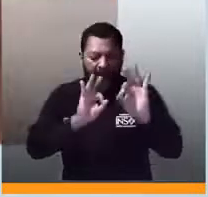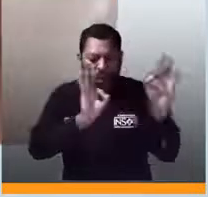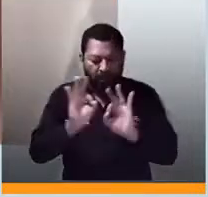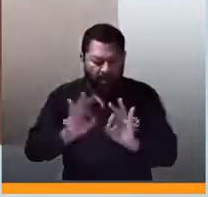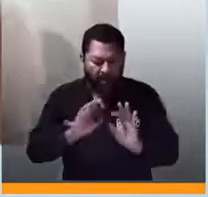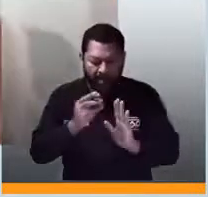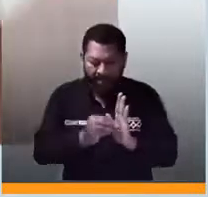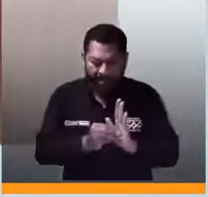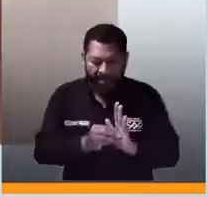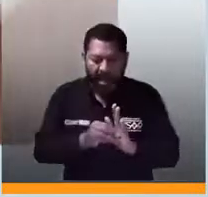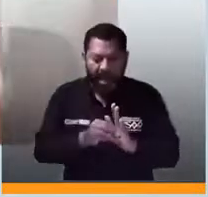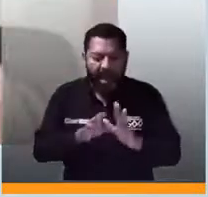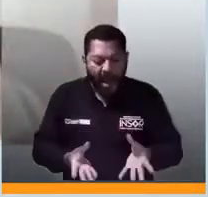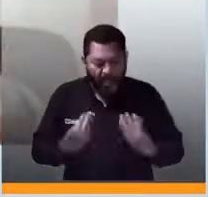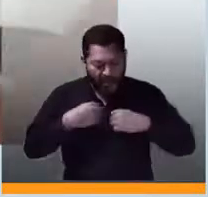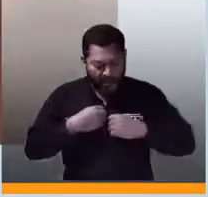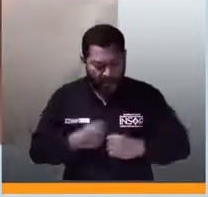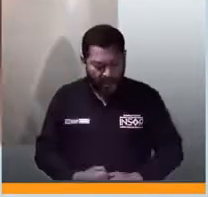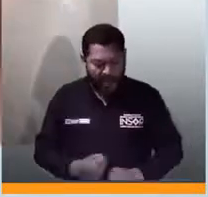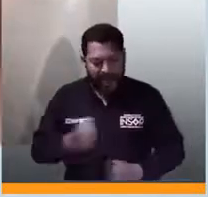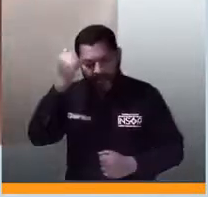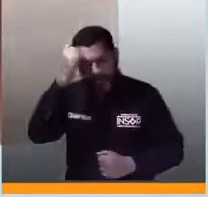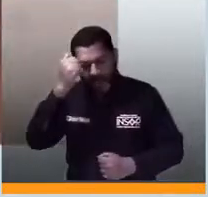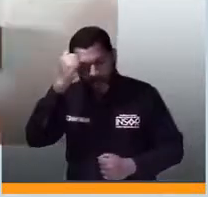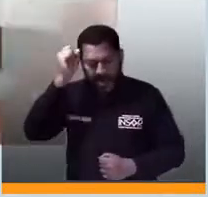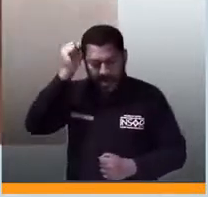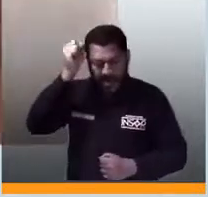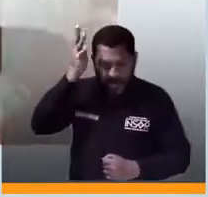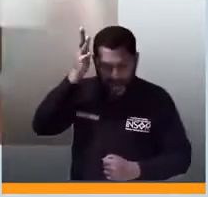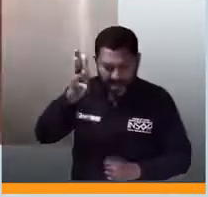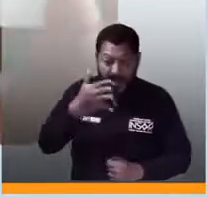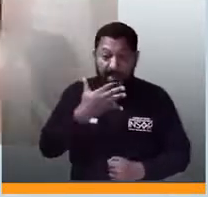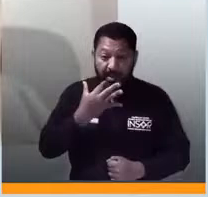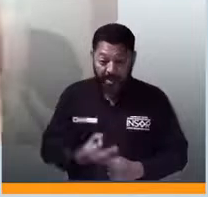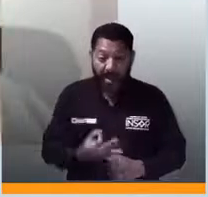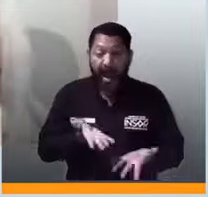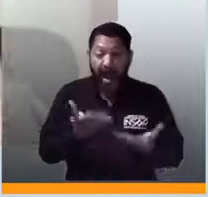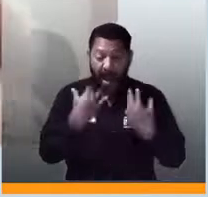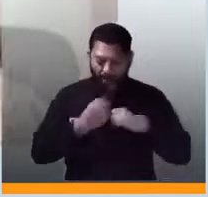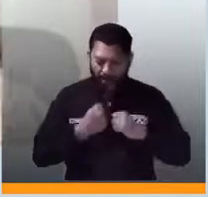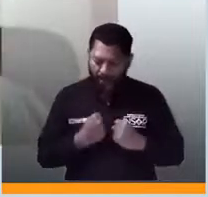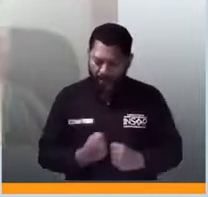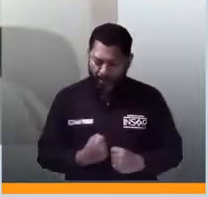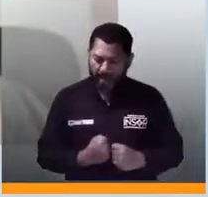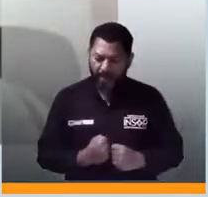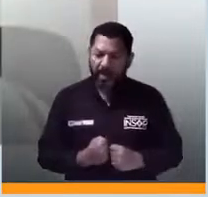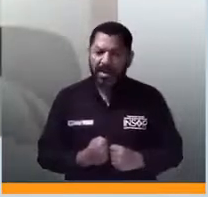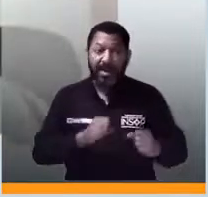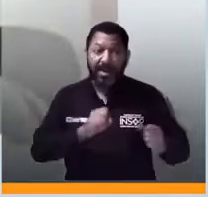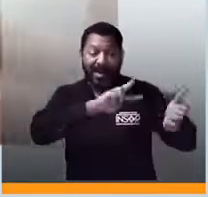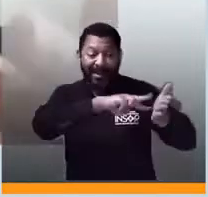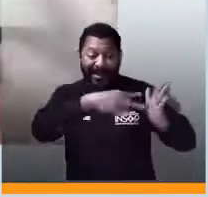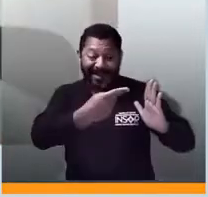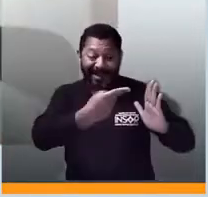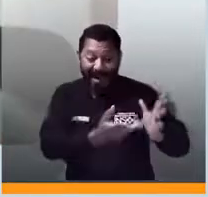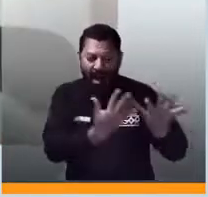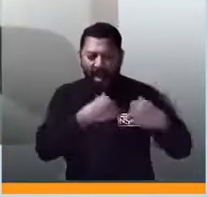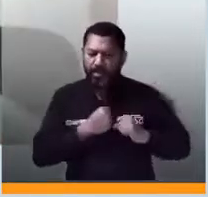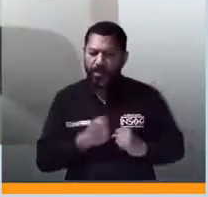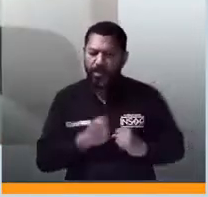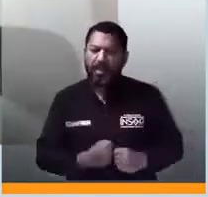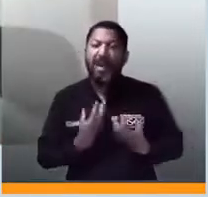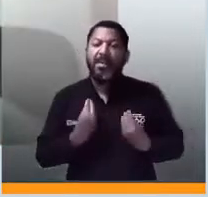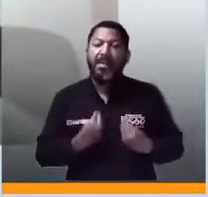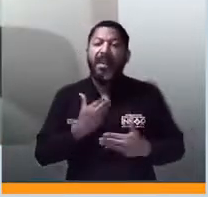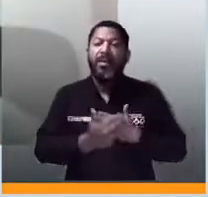apropiación pedagógica, didáctica, apropiación realmente de una tecnología que sirve para